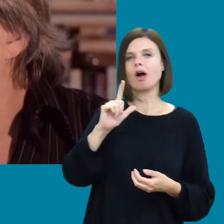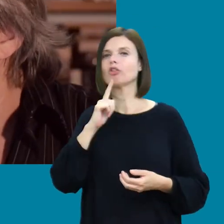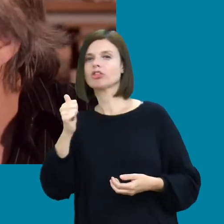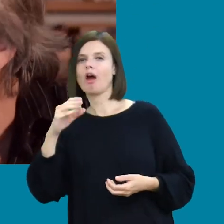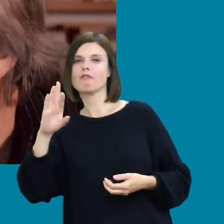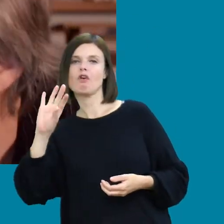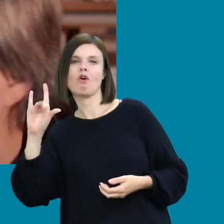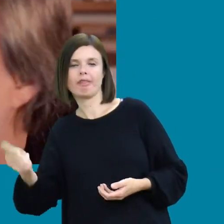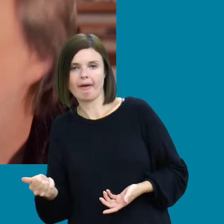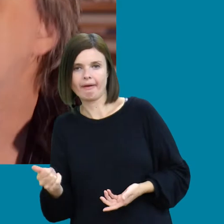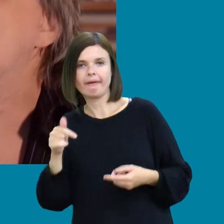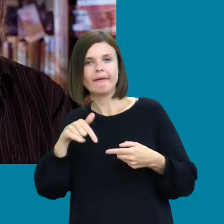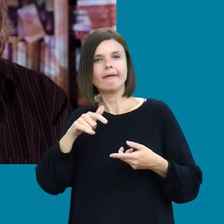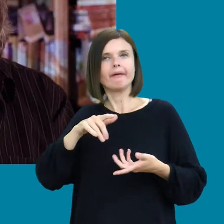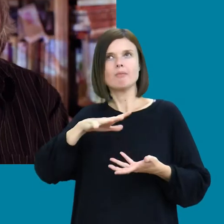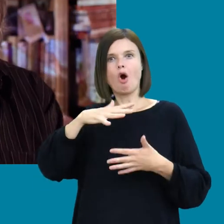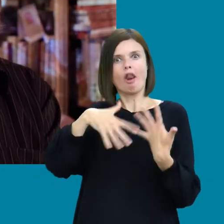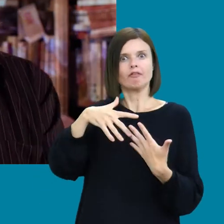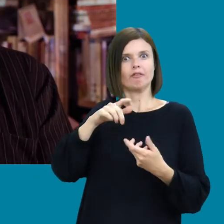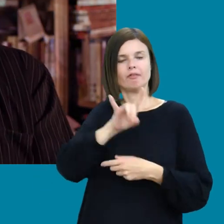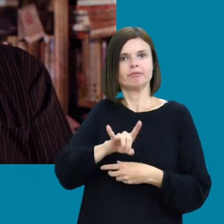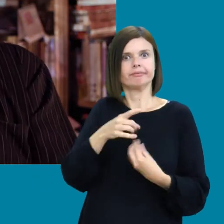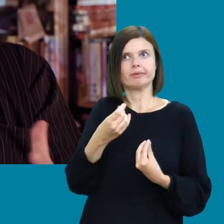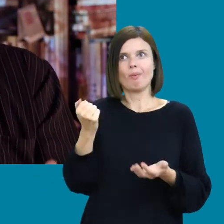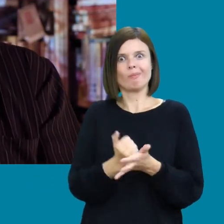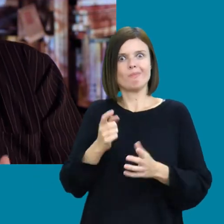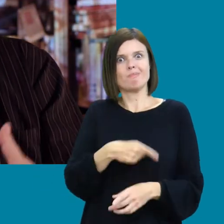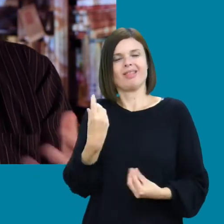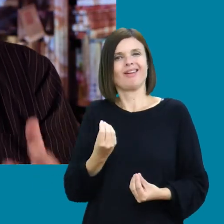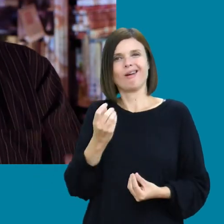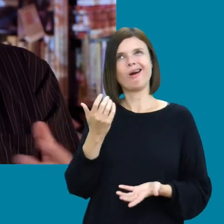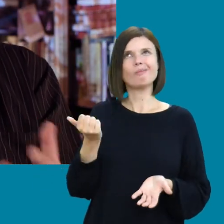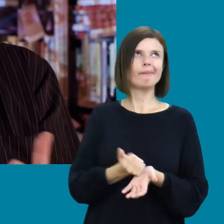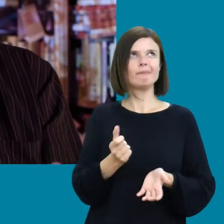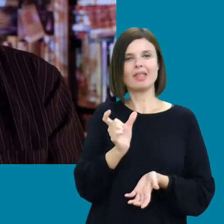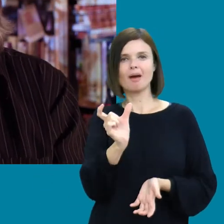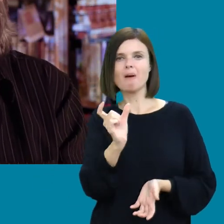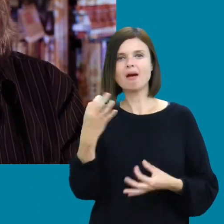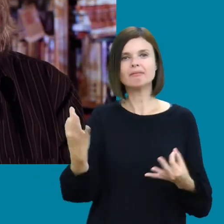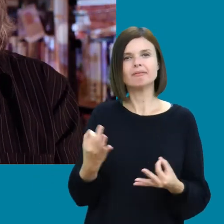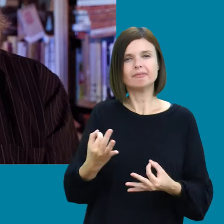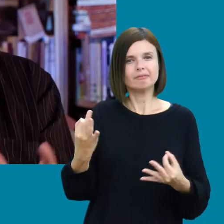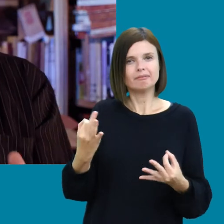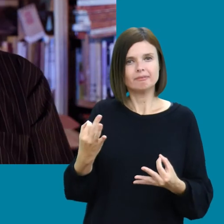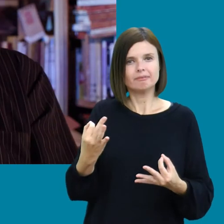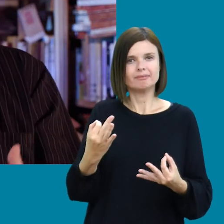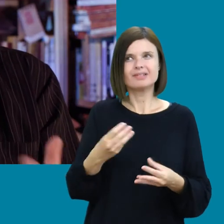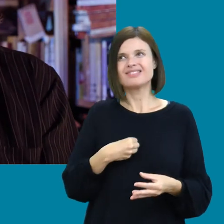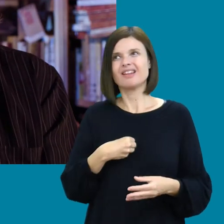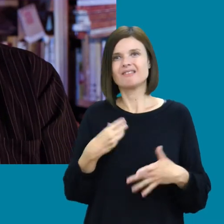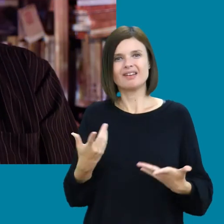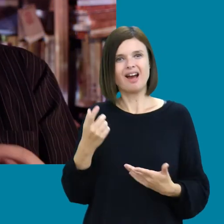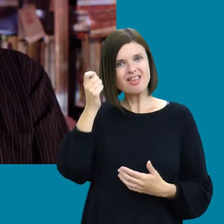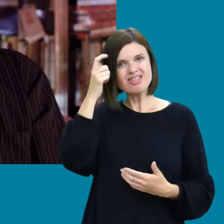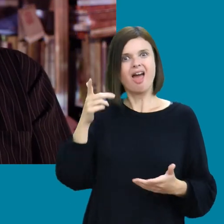Roca o como Saúl Taborda. La revolución universitaria fue un mito, como un mito en el sentido positivo del término, en el